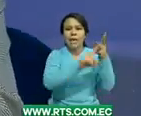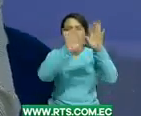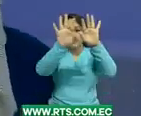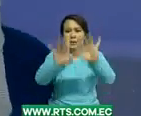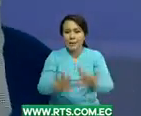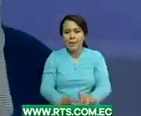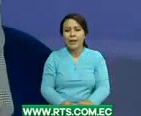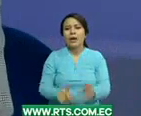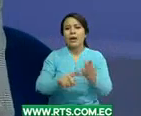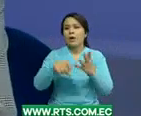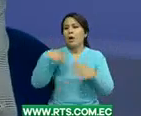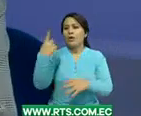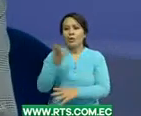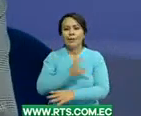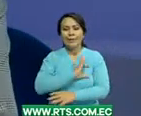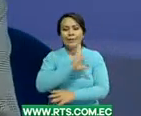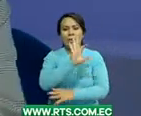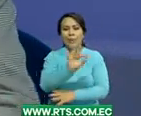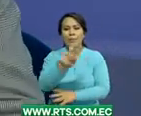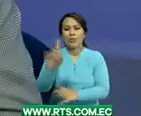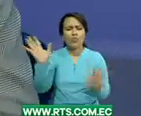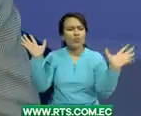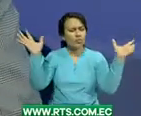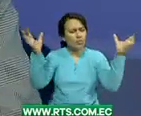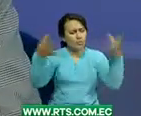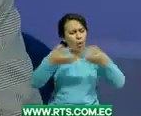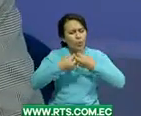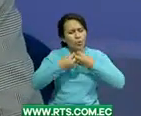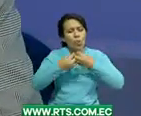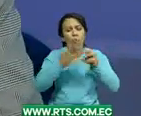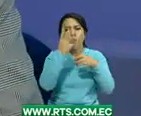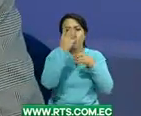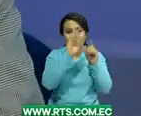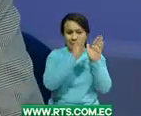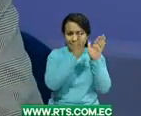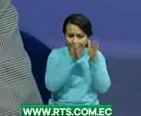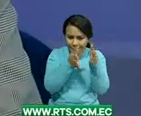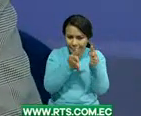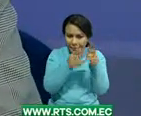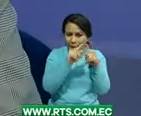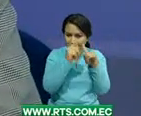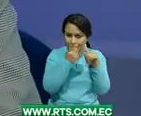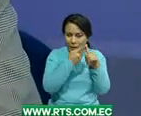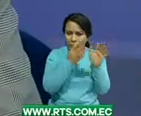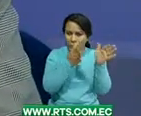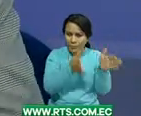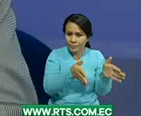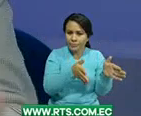de Riesgos y nuestros técnicos del EQ911, generando cuatro etapas. La primera, que es obviamente